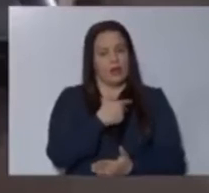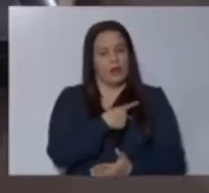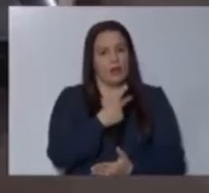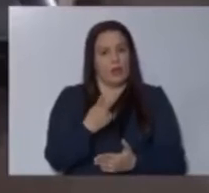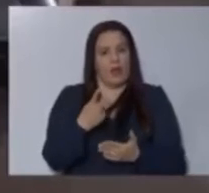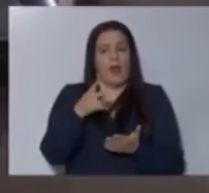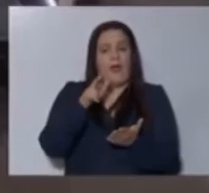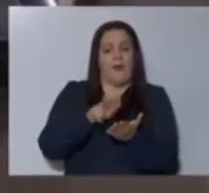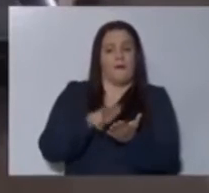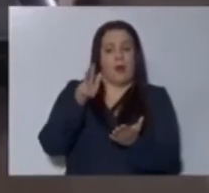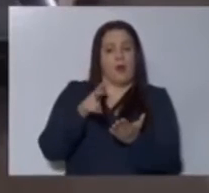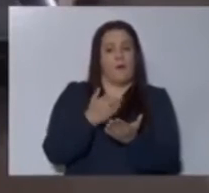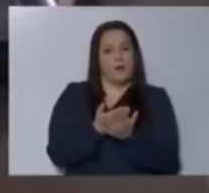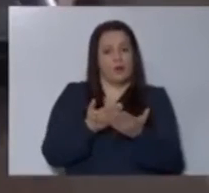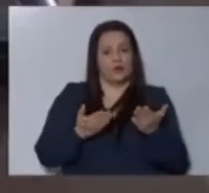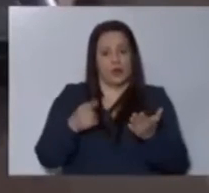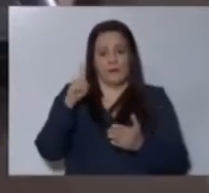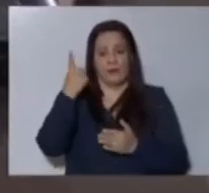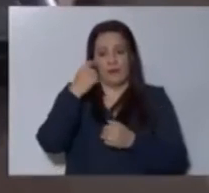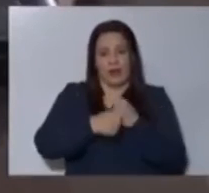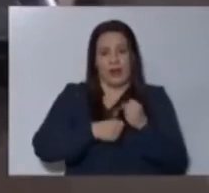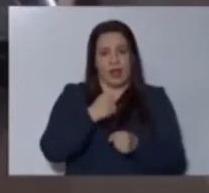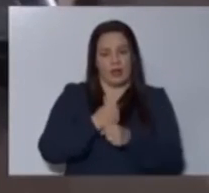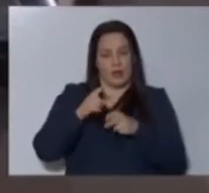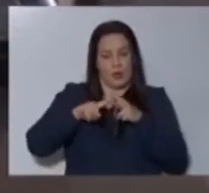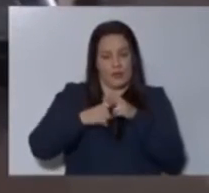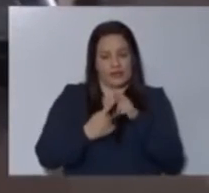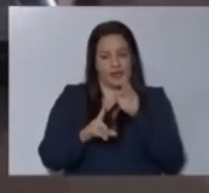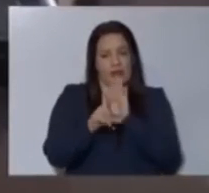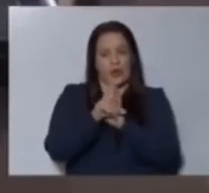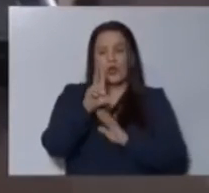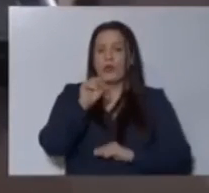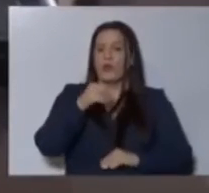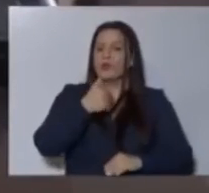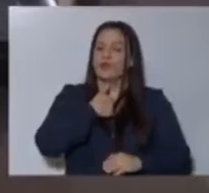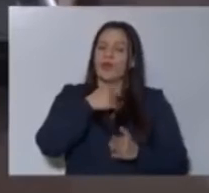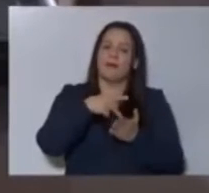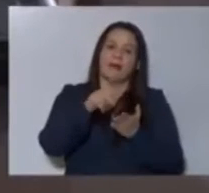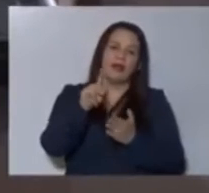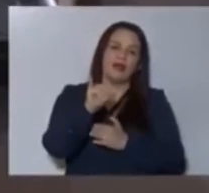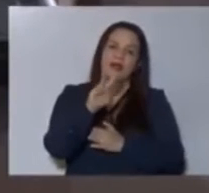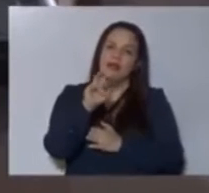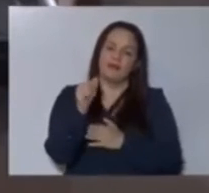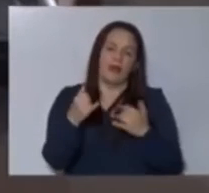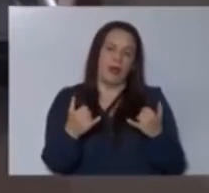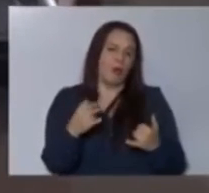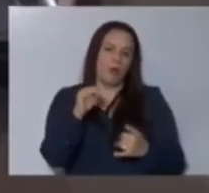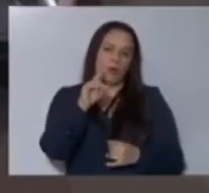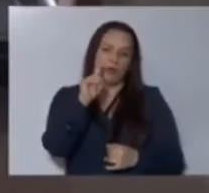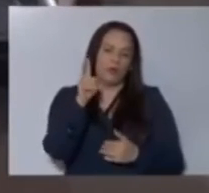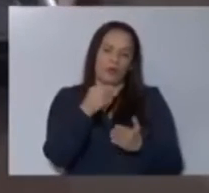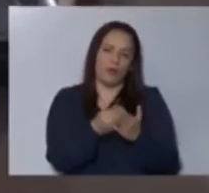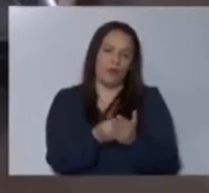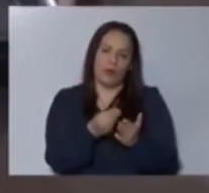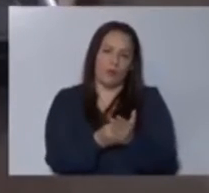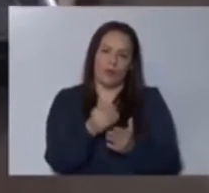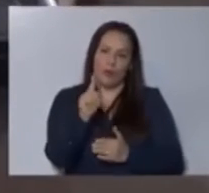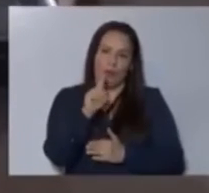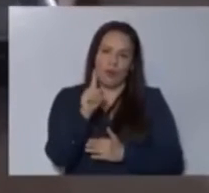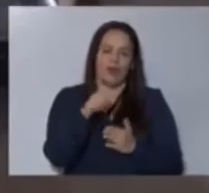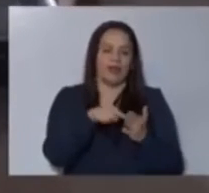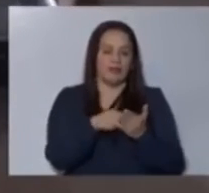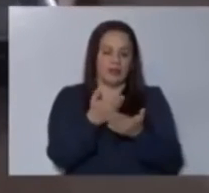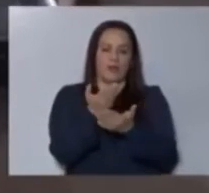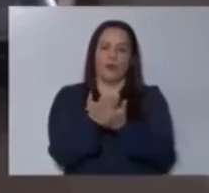que el primer año de la entrada en vigencia no tuviera que pagar el IVA, es decir, hoy no lo pagan. Y esa